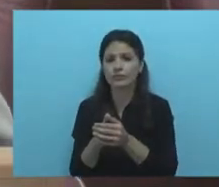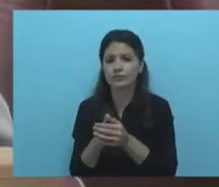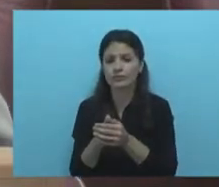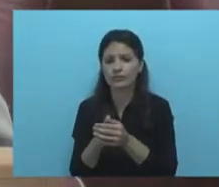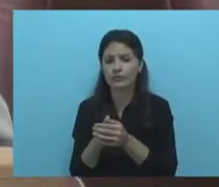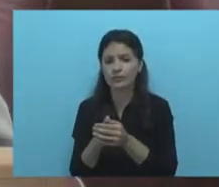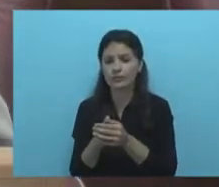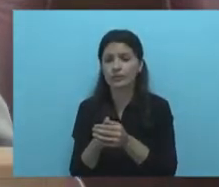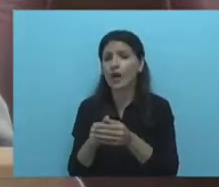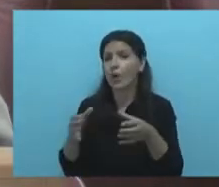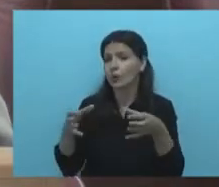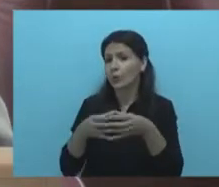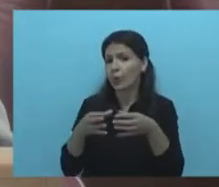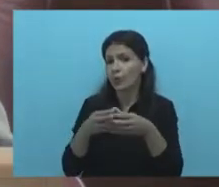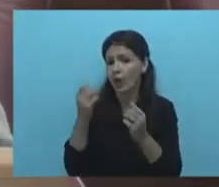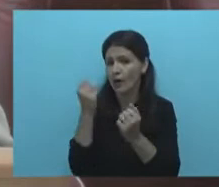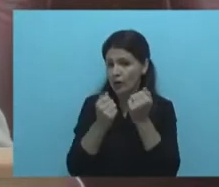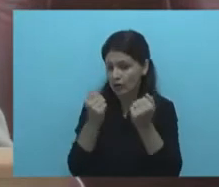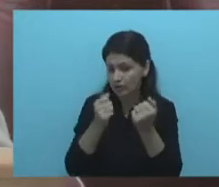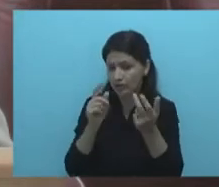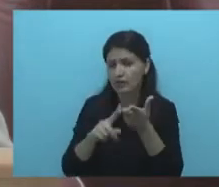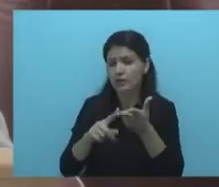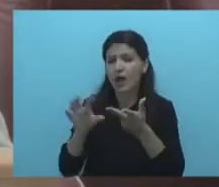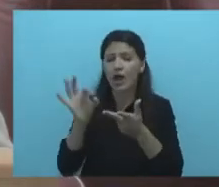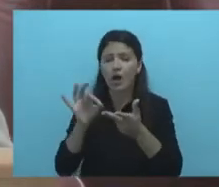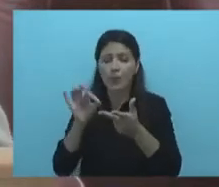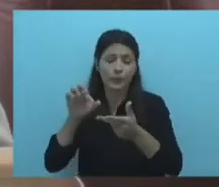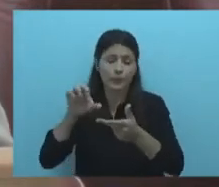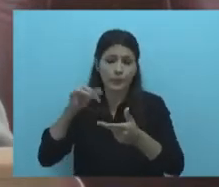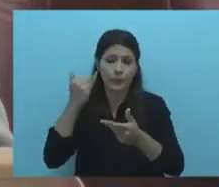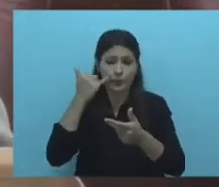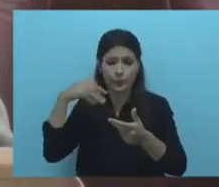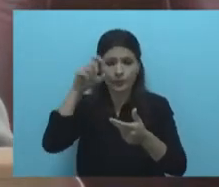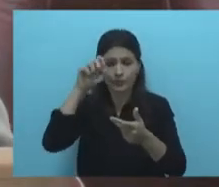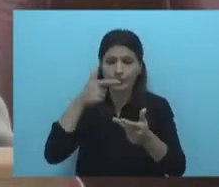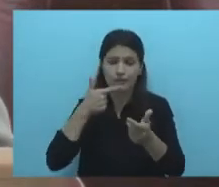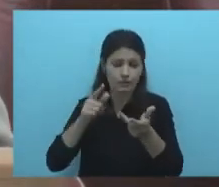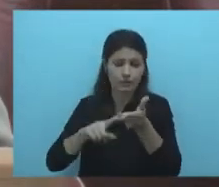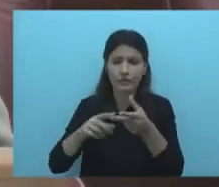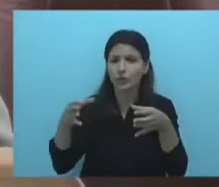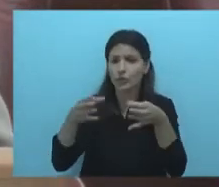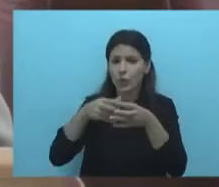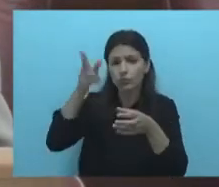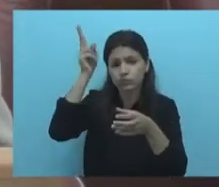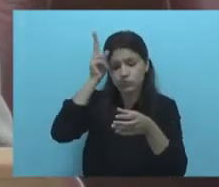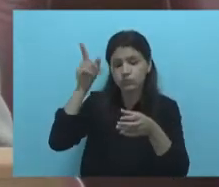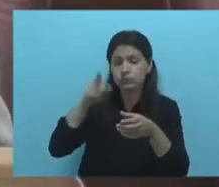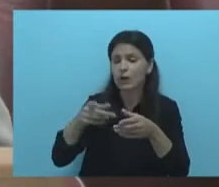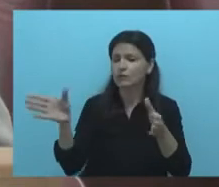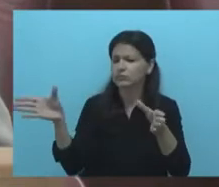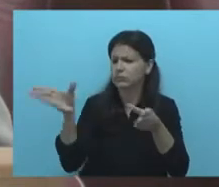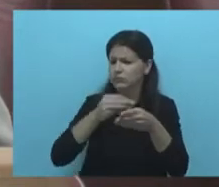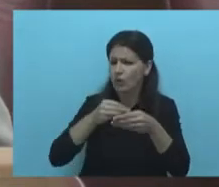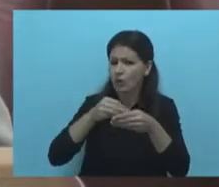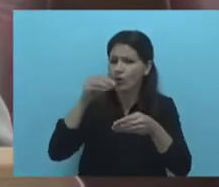de la economía familiar, popular y pueblos originarios, quienes han desarrollado especiales saberes,